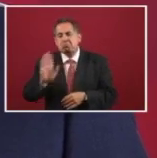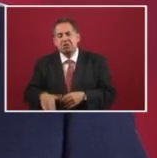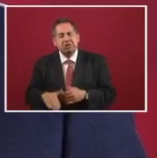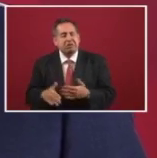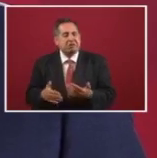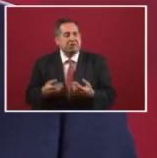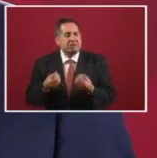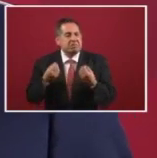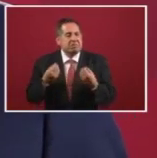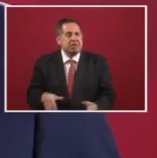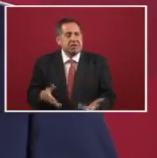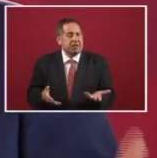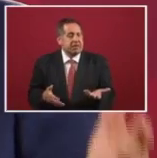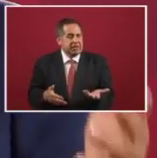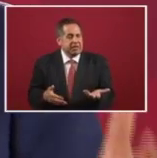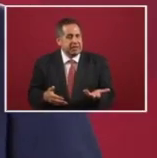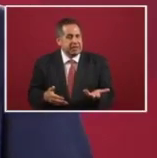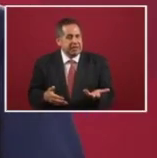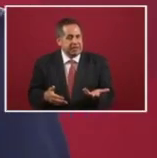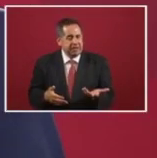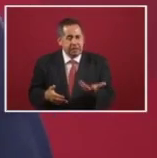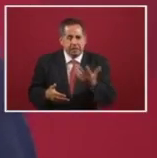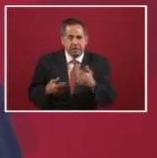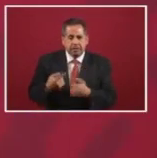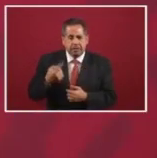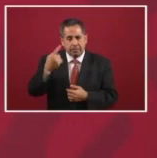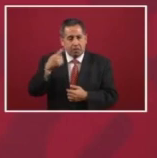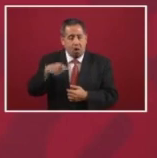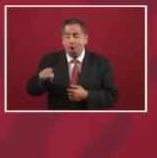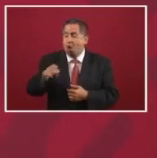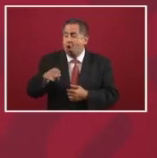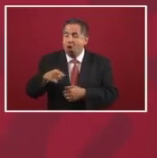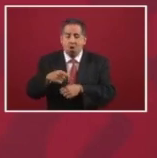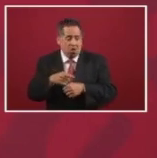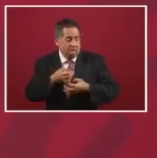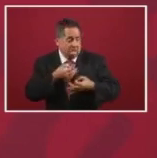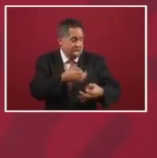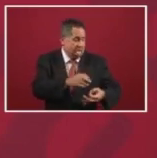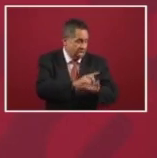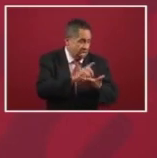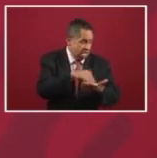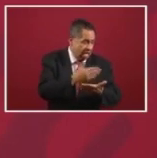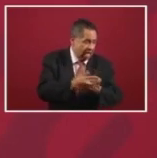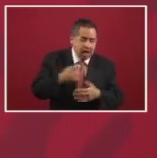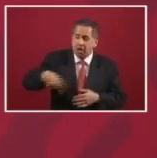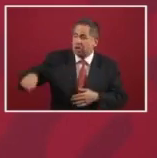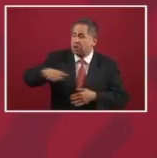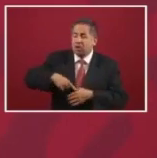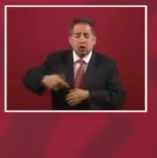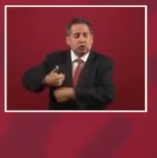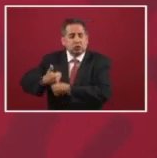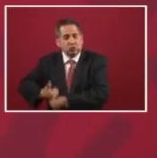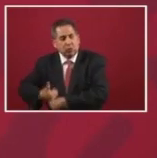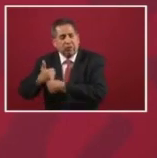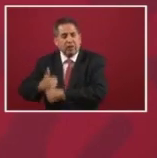y que hacen sufrir a sus familiares y que sus madres